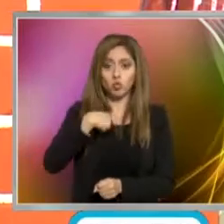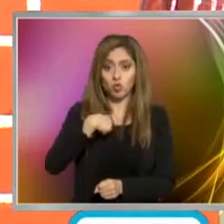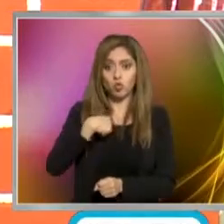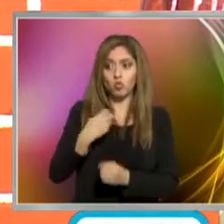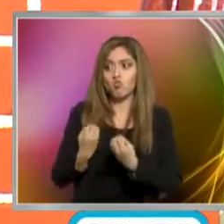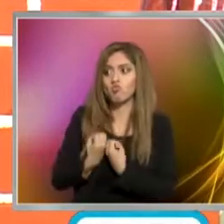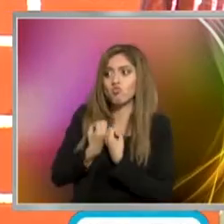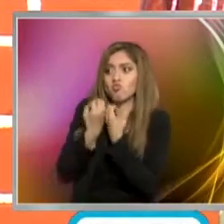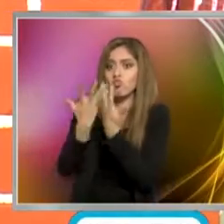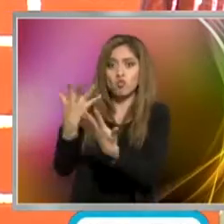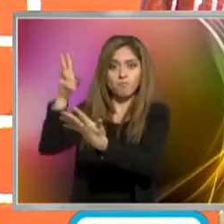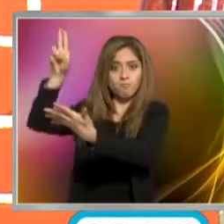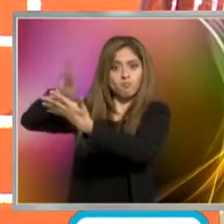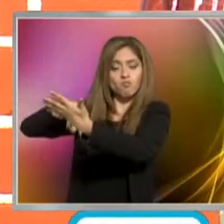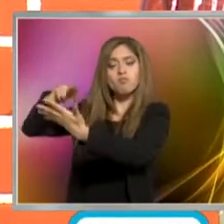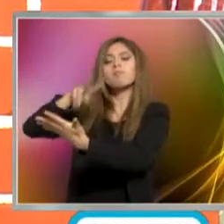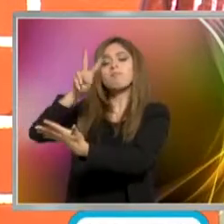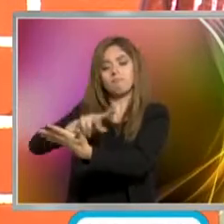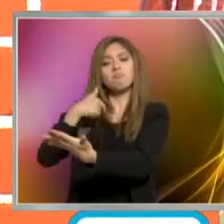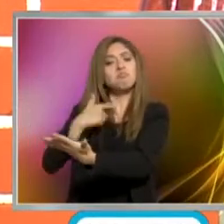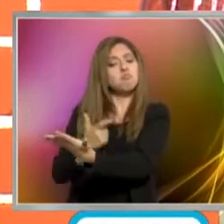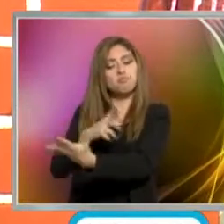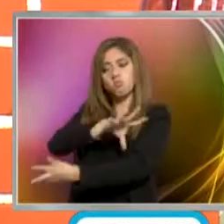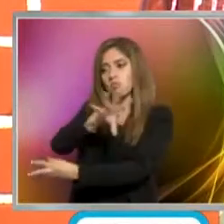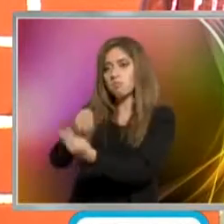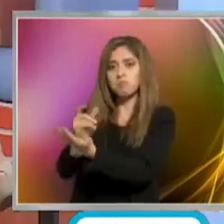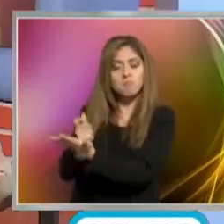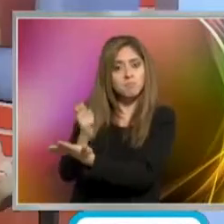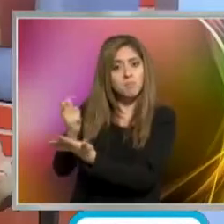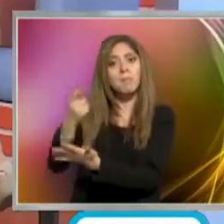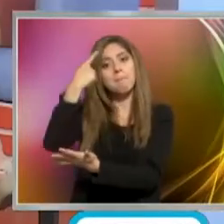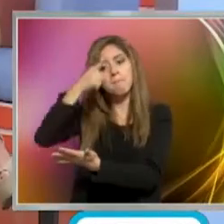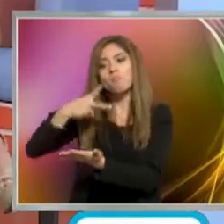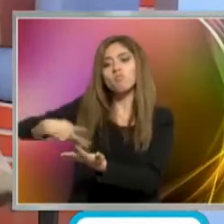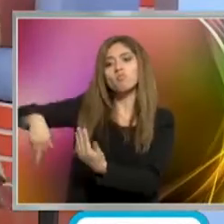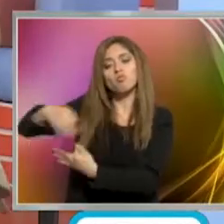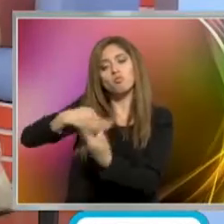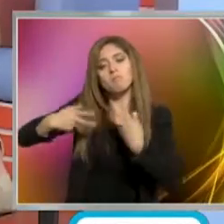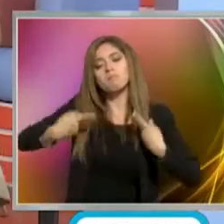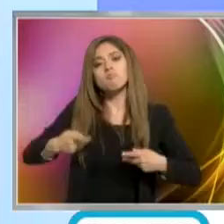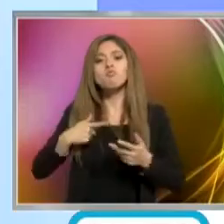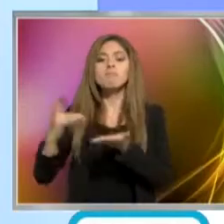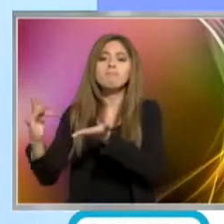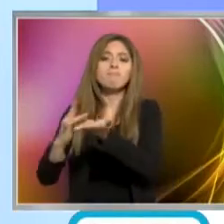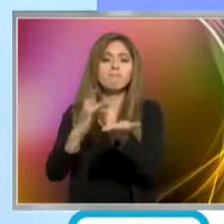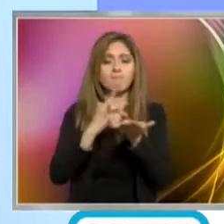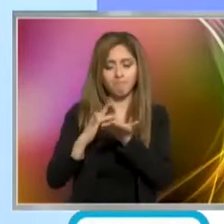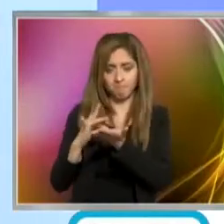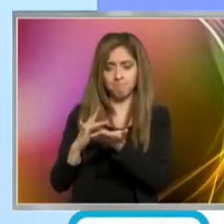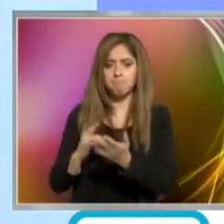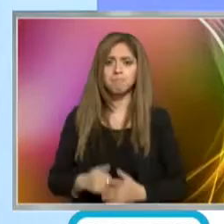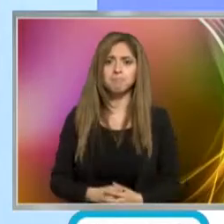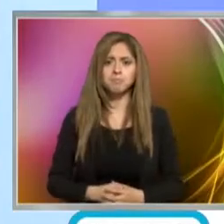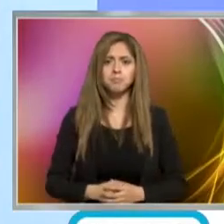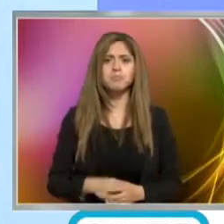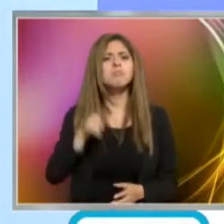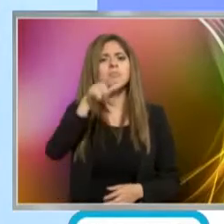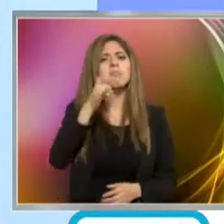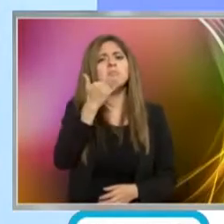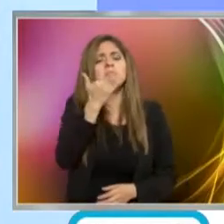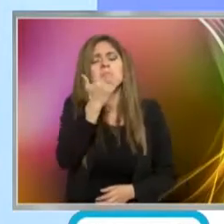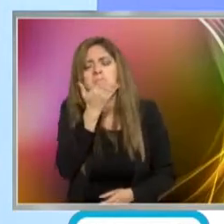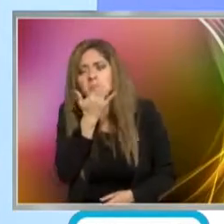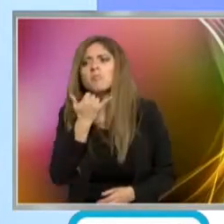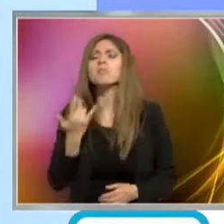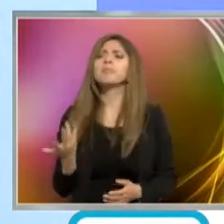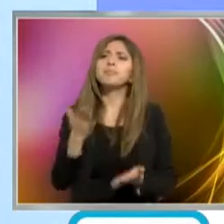con muchísimo gusto Qué maravilla. Para que también la gente, todos ayudemos. Perfecto. Cuéntame un poco más, ¿cómo se hizo la selección de las